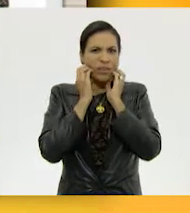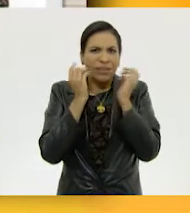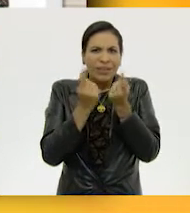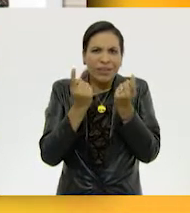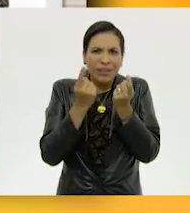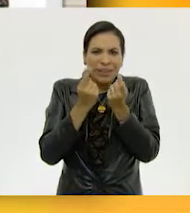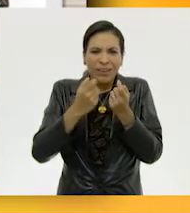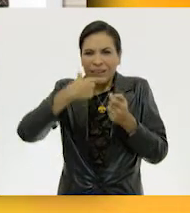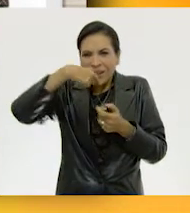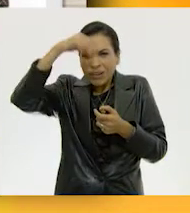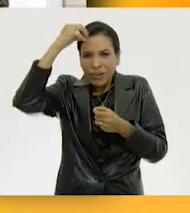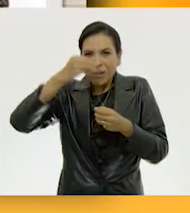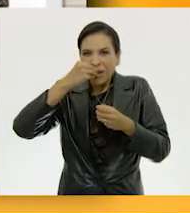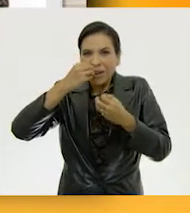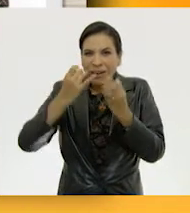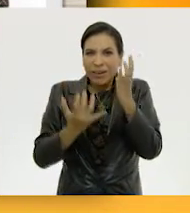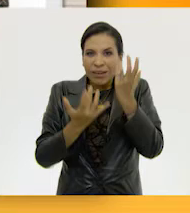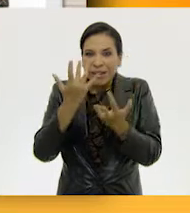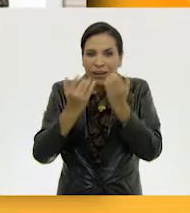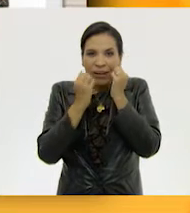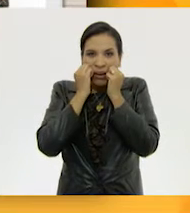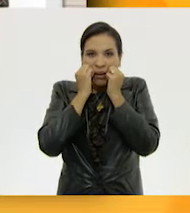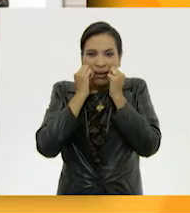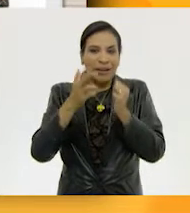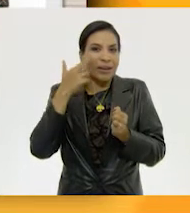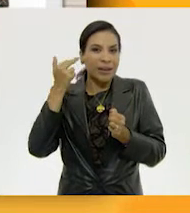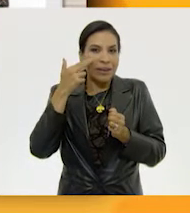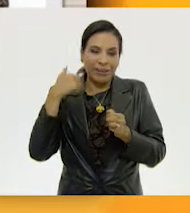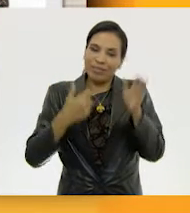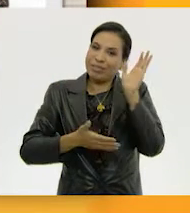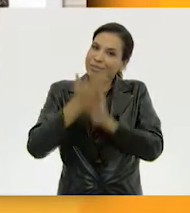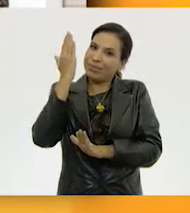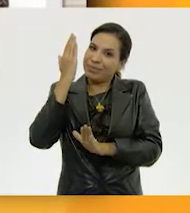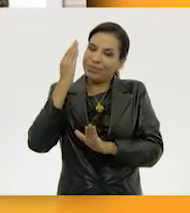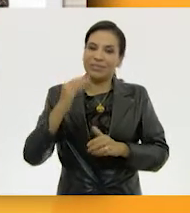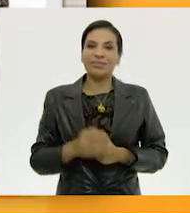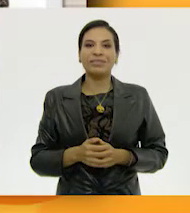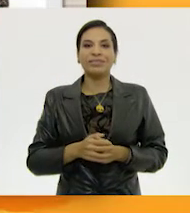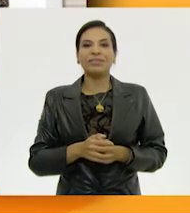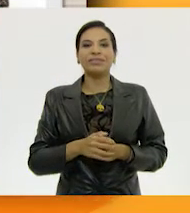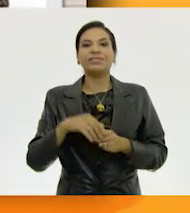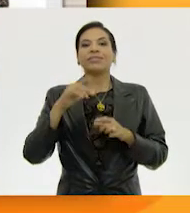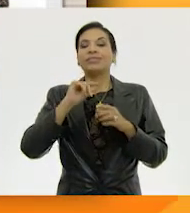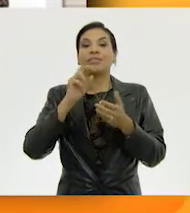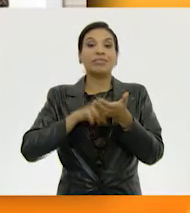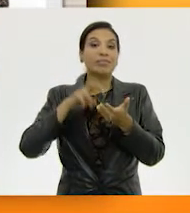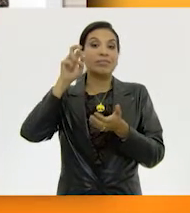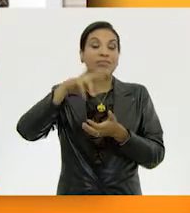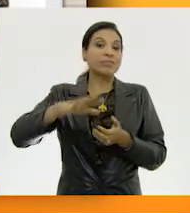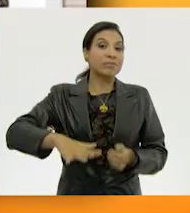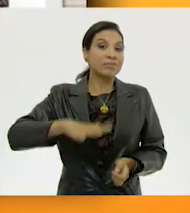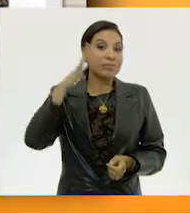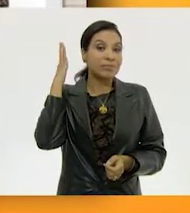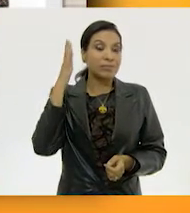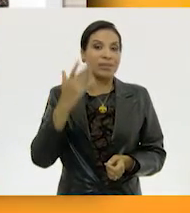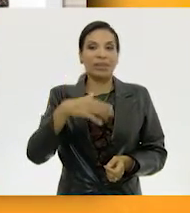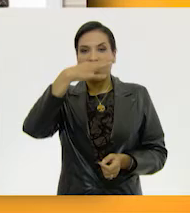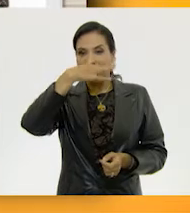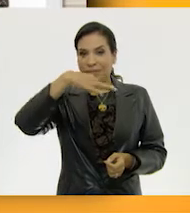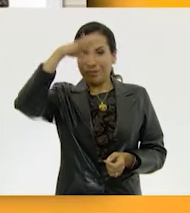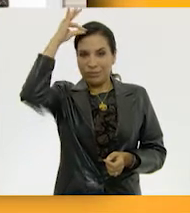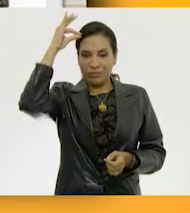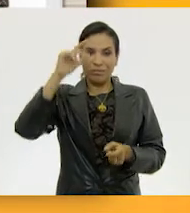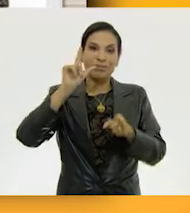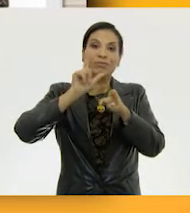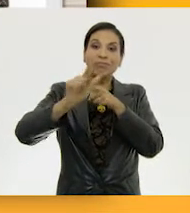¿Las zorras rostizadas? ¡Ratoncito, yo me voy! Y dando un salto veloz, doña zorra